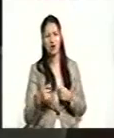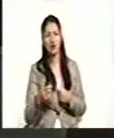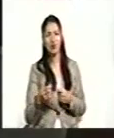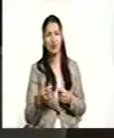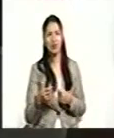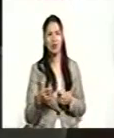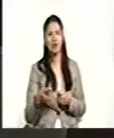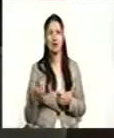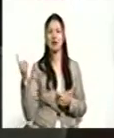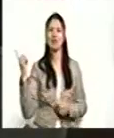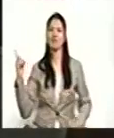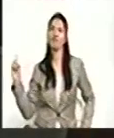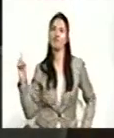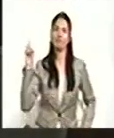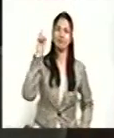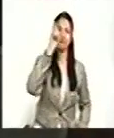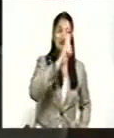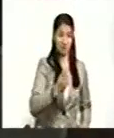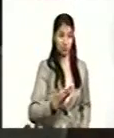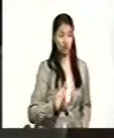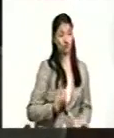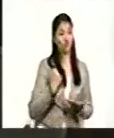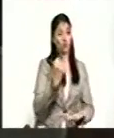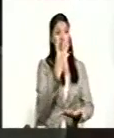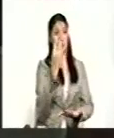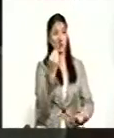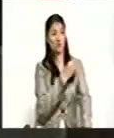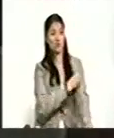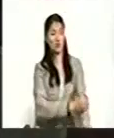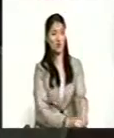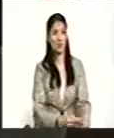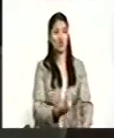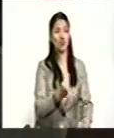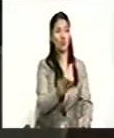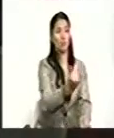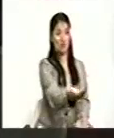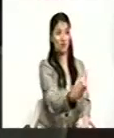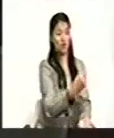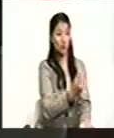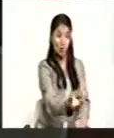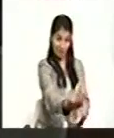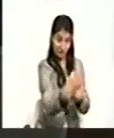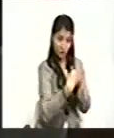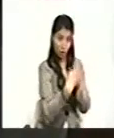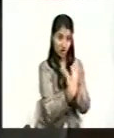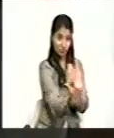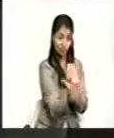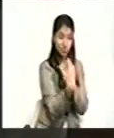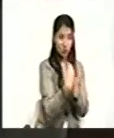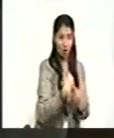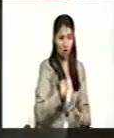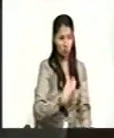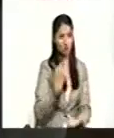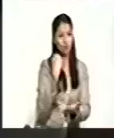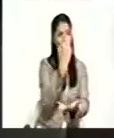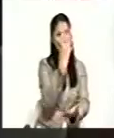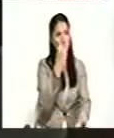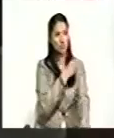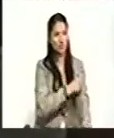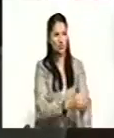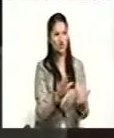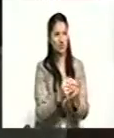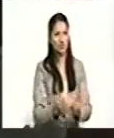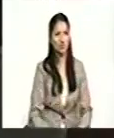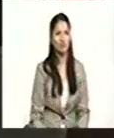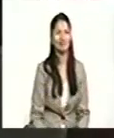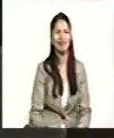donde el mandatario fue con la chequera a comprar el voto también pretendió hacerlo el año pasado en